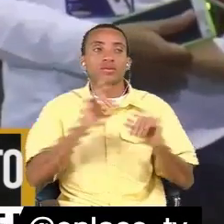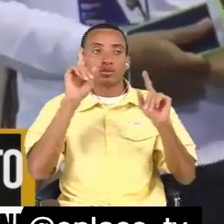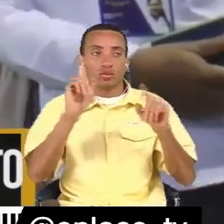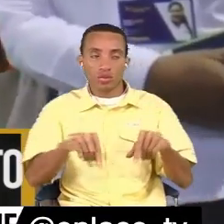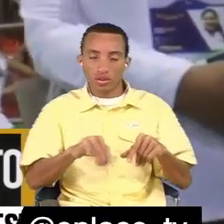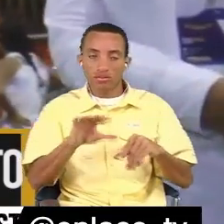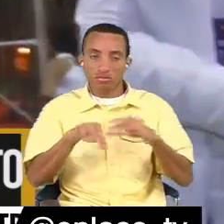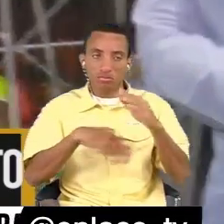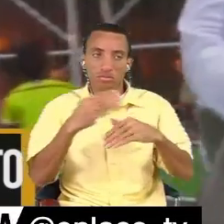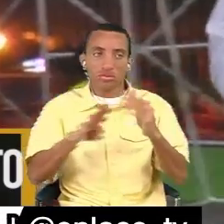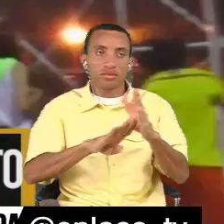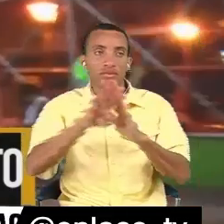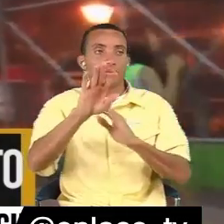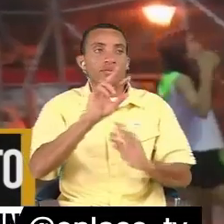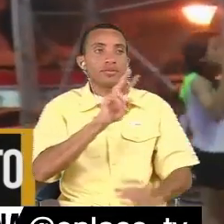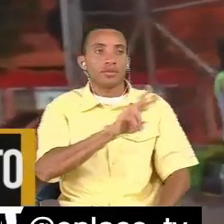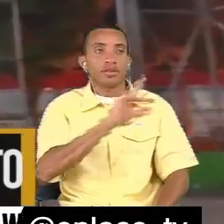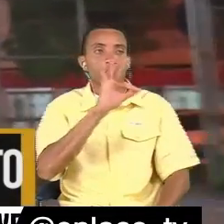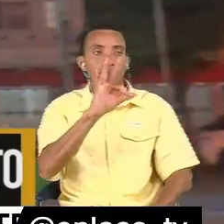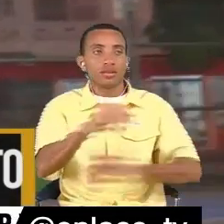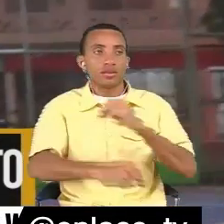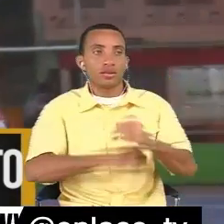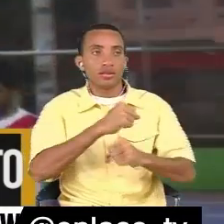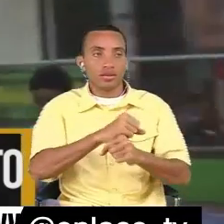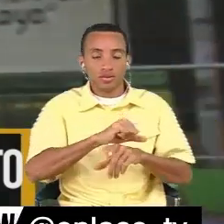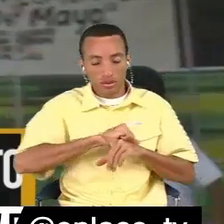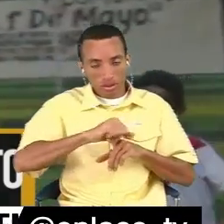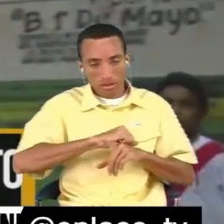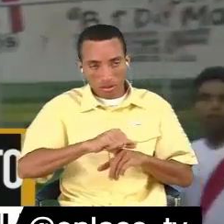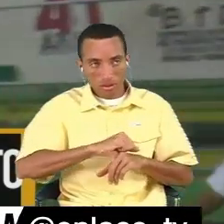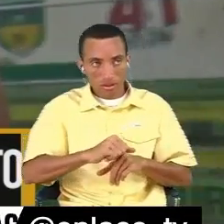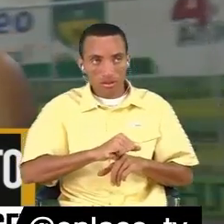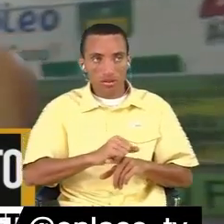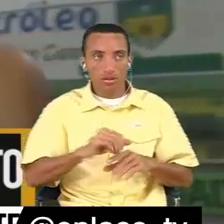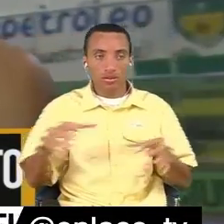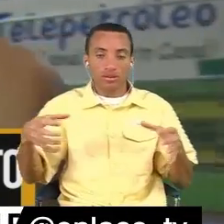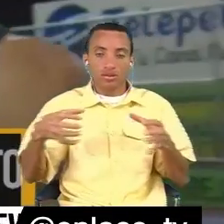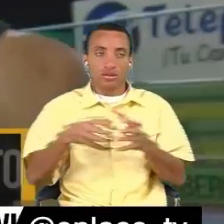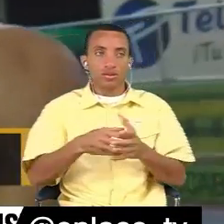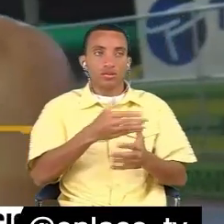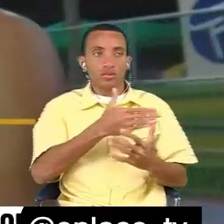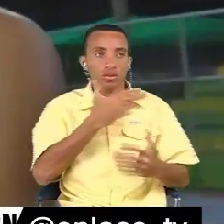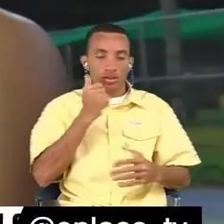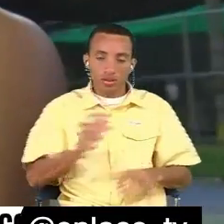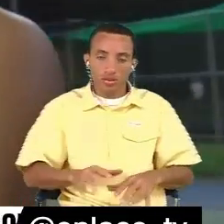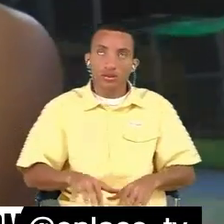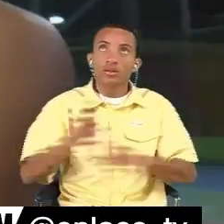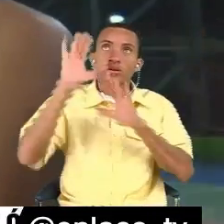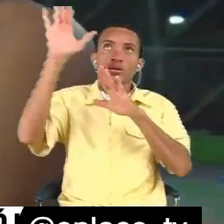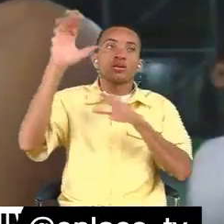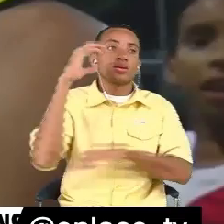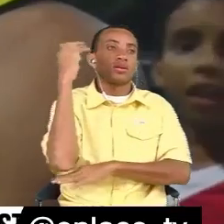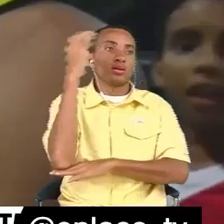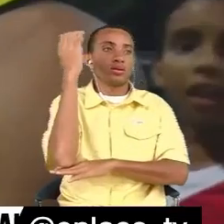instancia. A sus 23 años sigue preparándose para formar parte de los mejores de baloncesto en silla de ruedas en